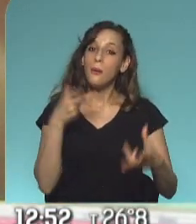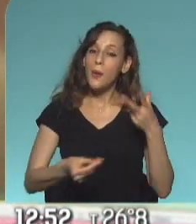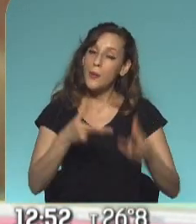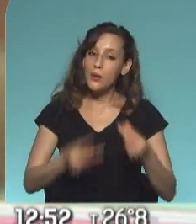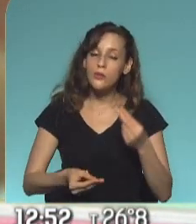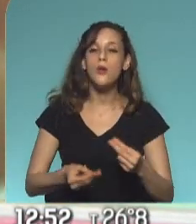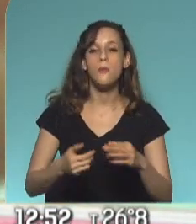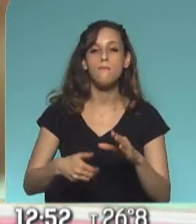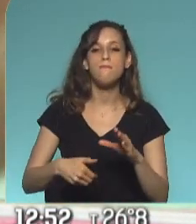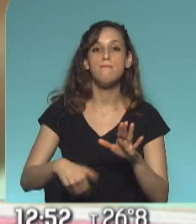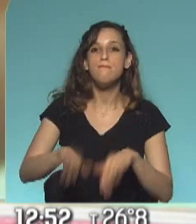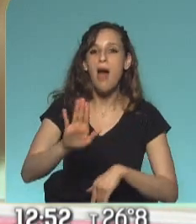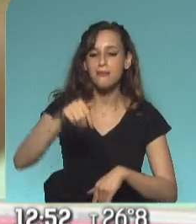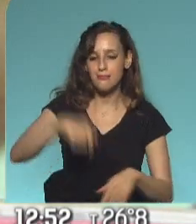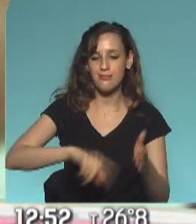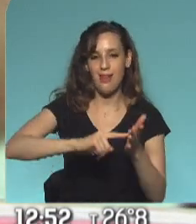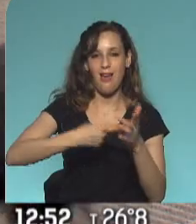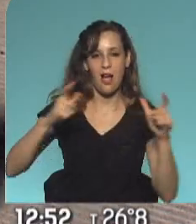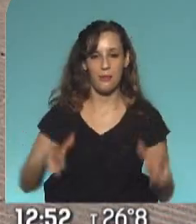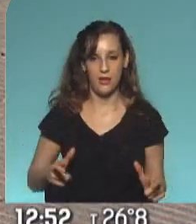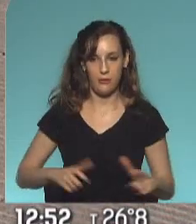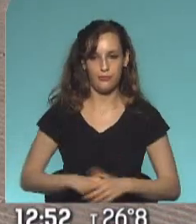aquí en el ámbito de la capital federal.